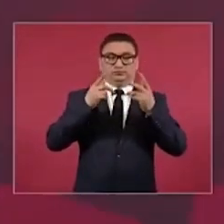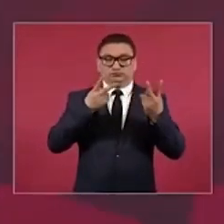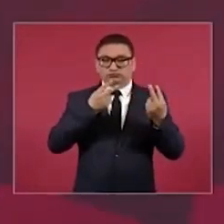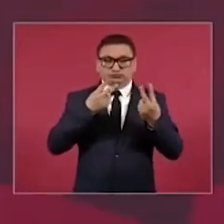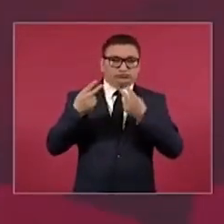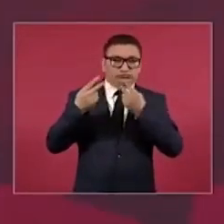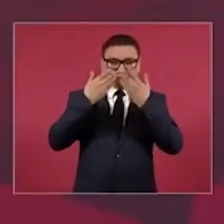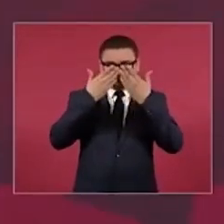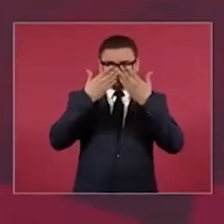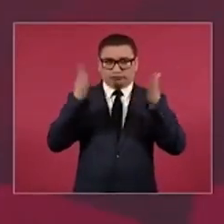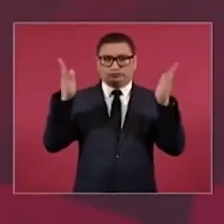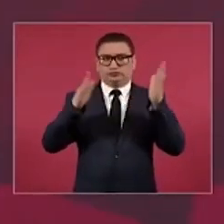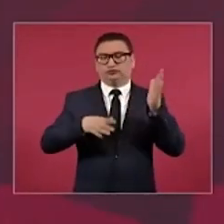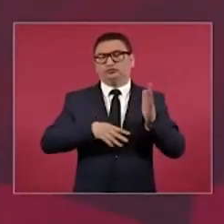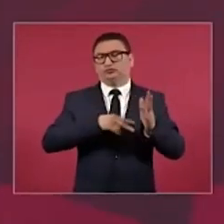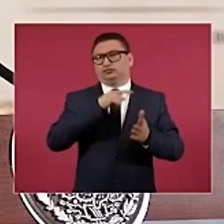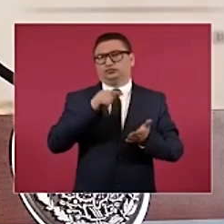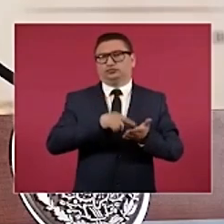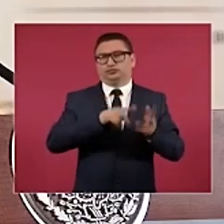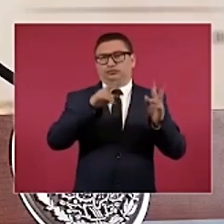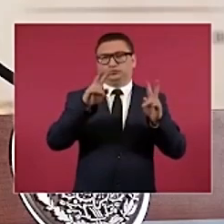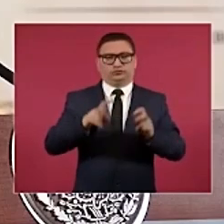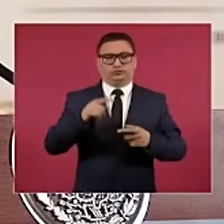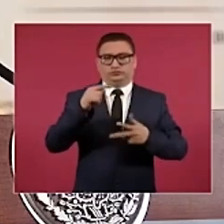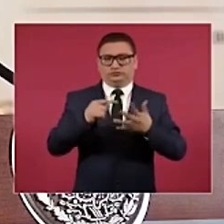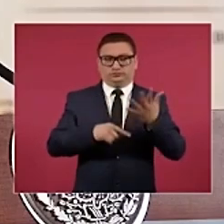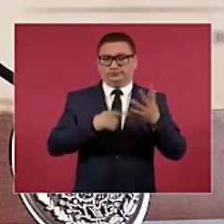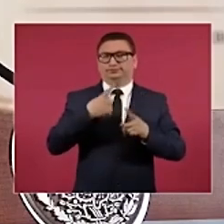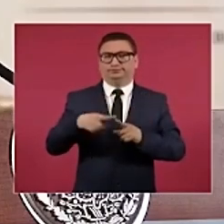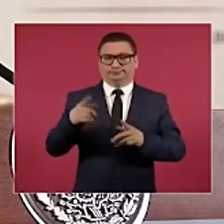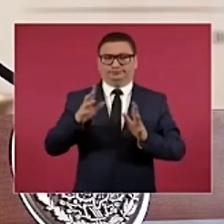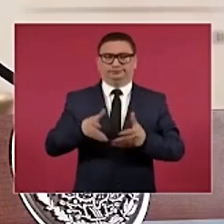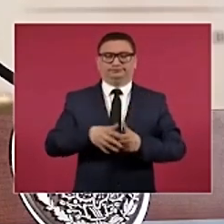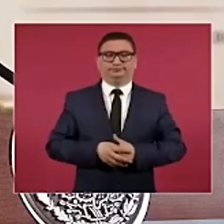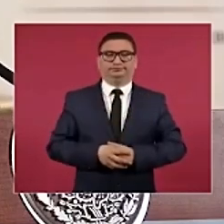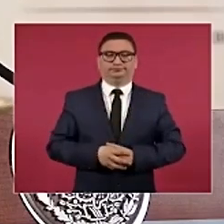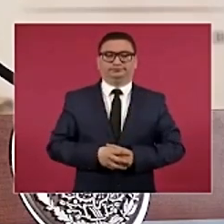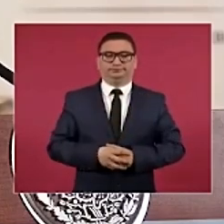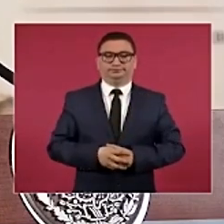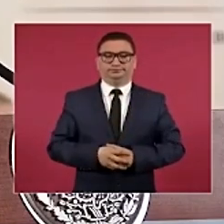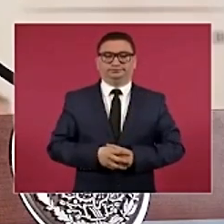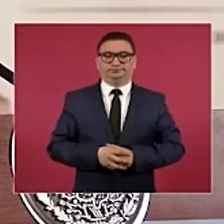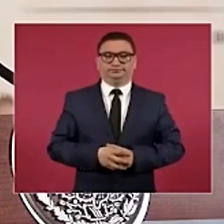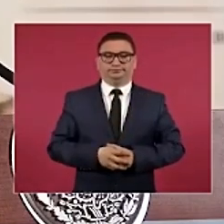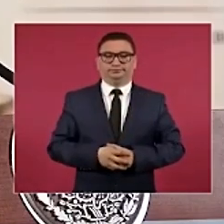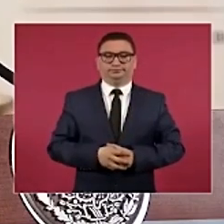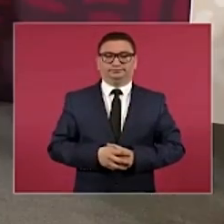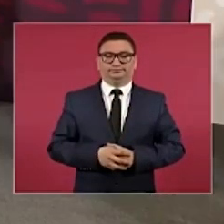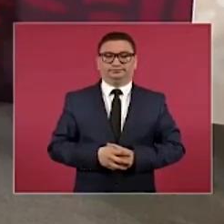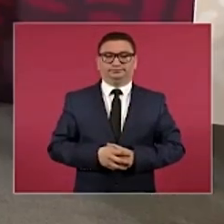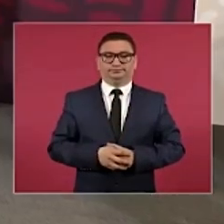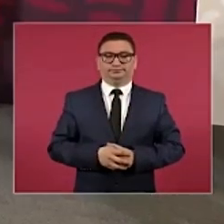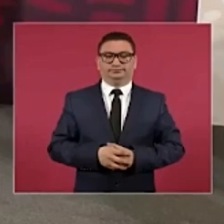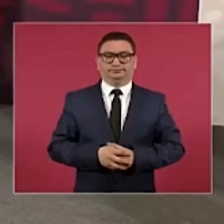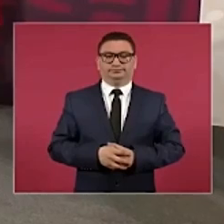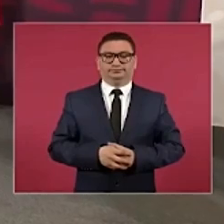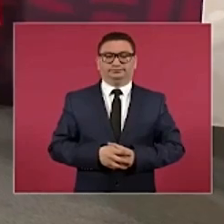todos lados muy consciente es